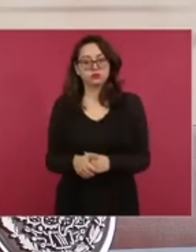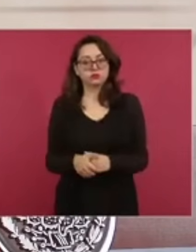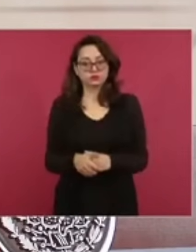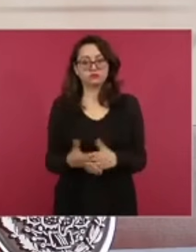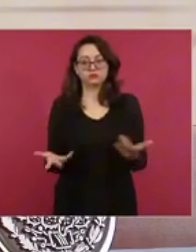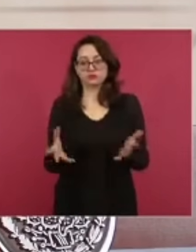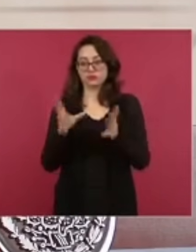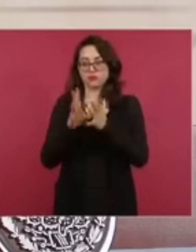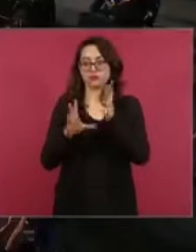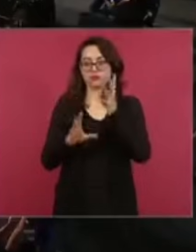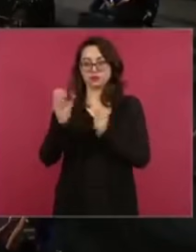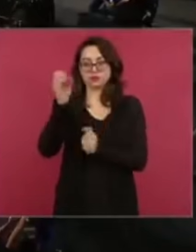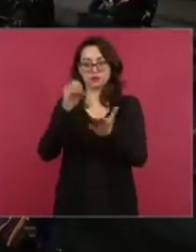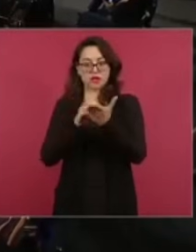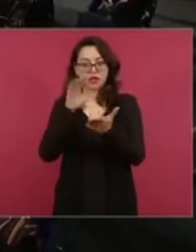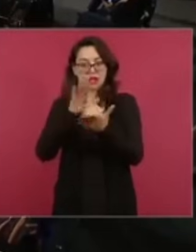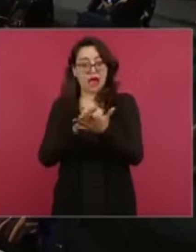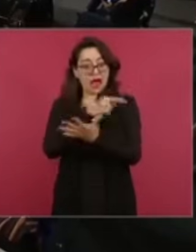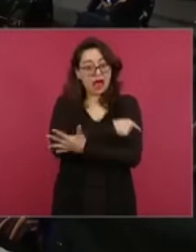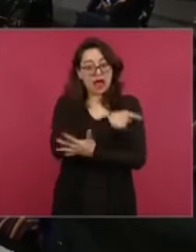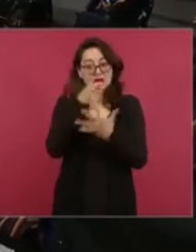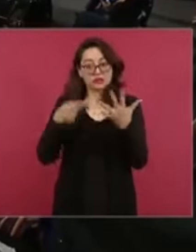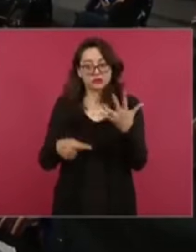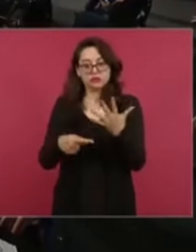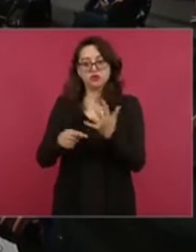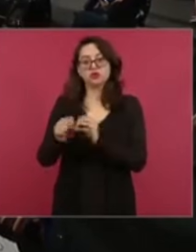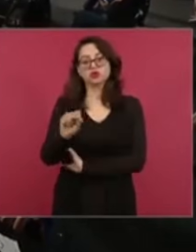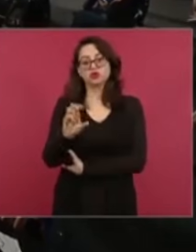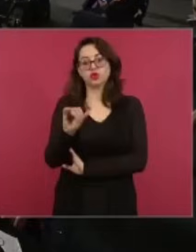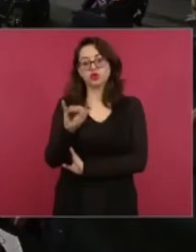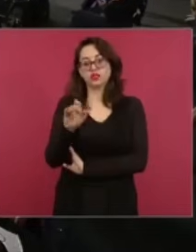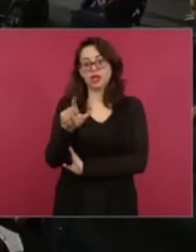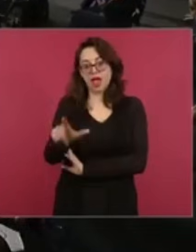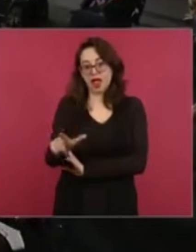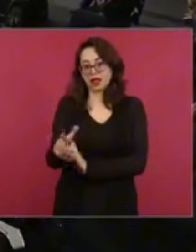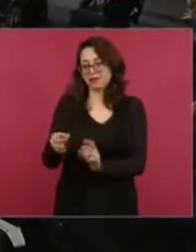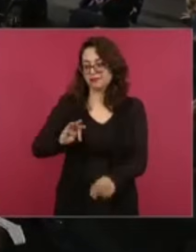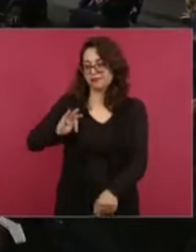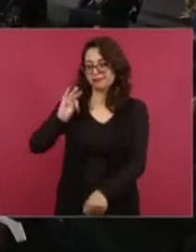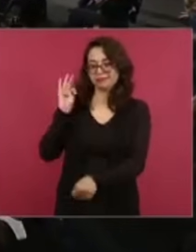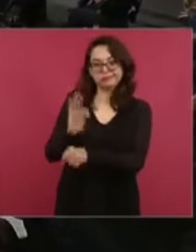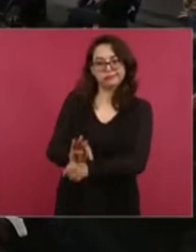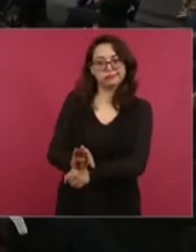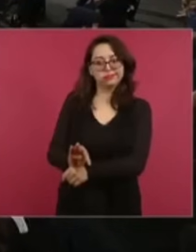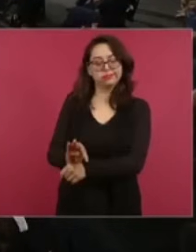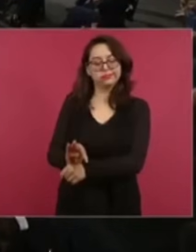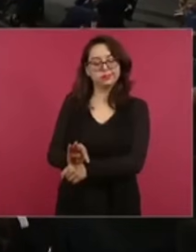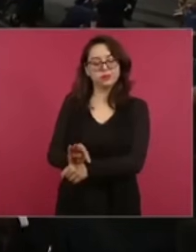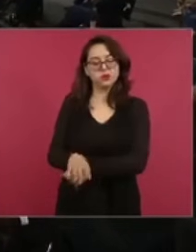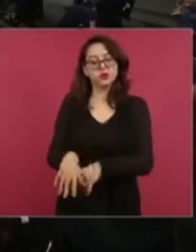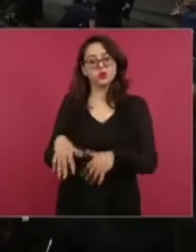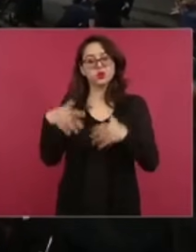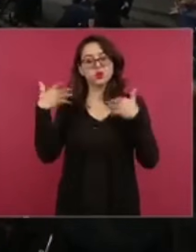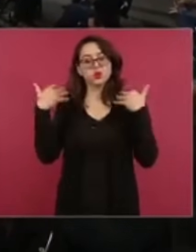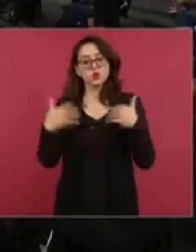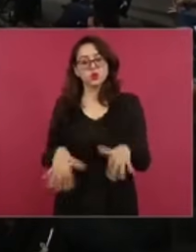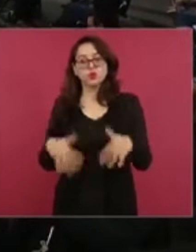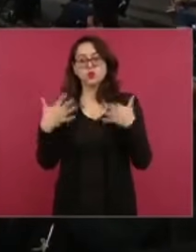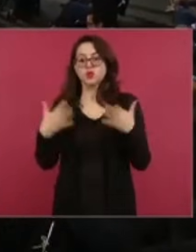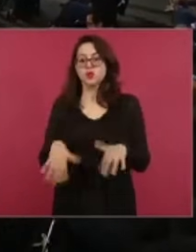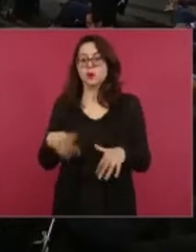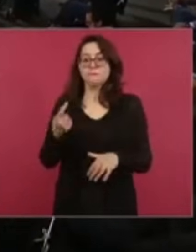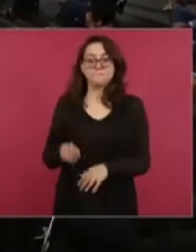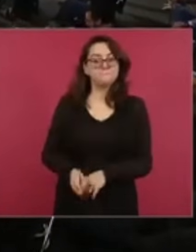está en la primera Constitución de esas dimensiones en el